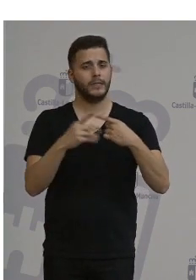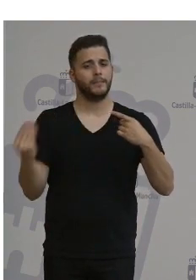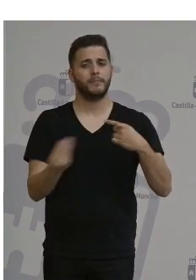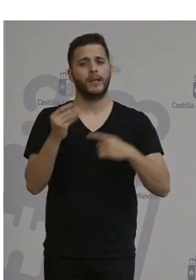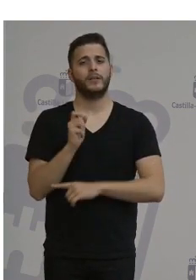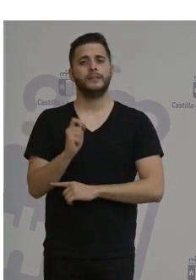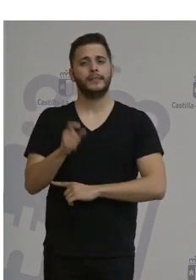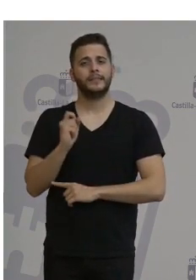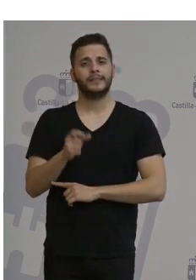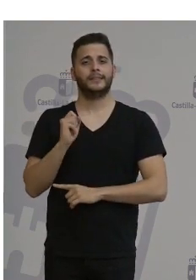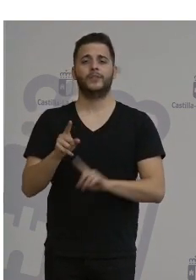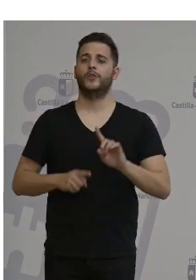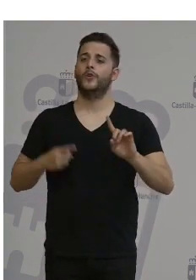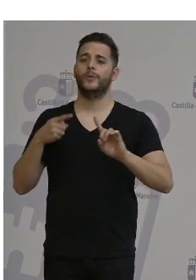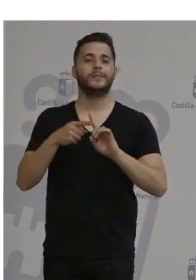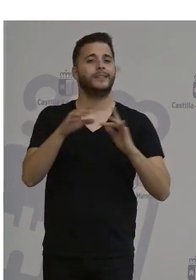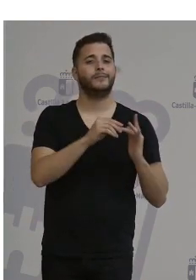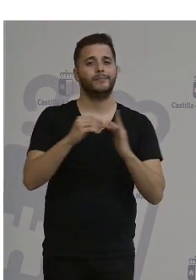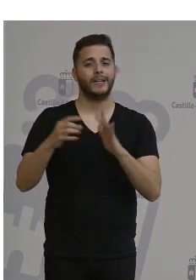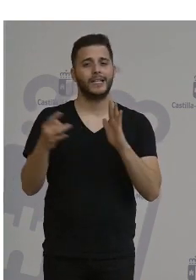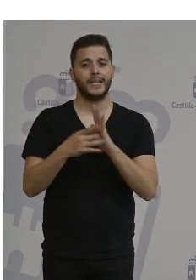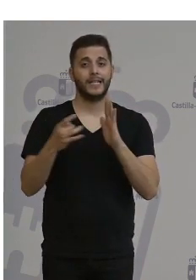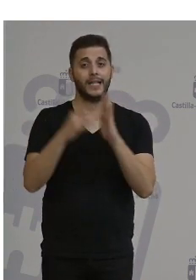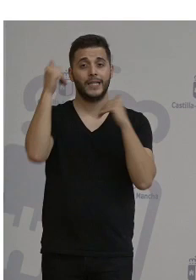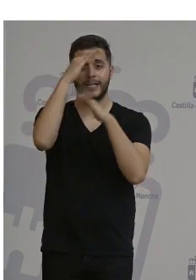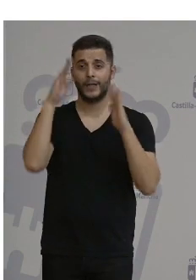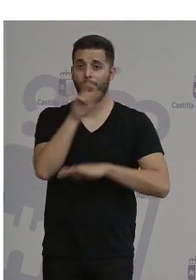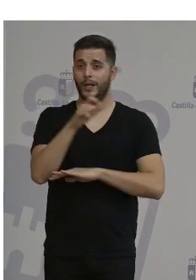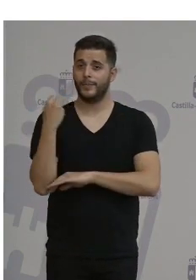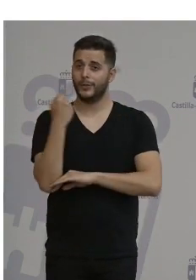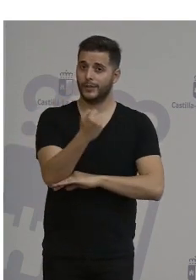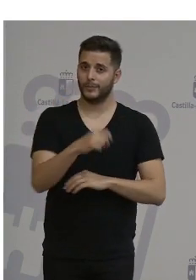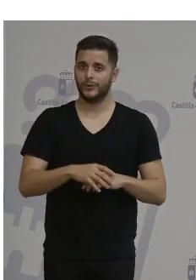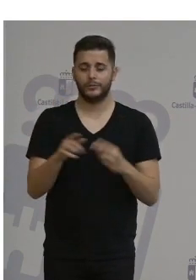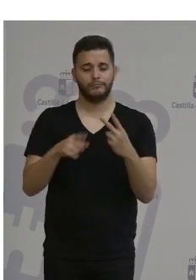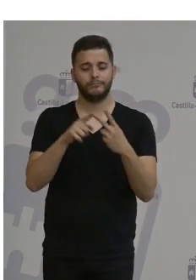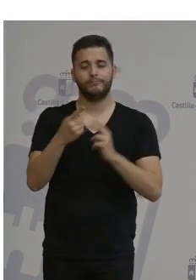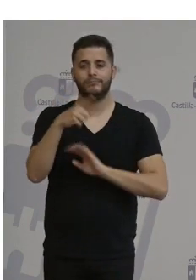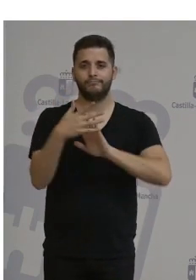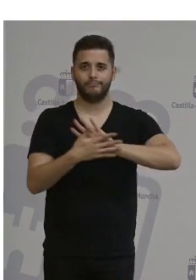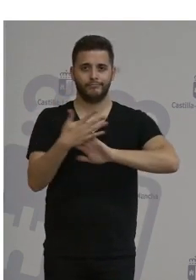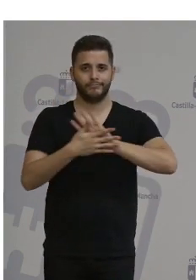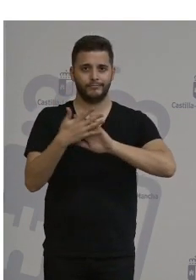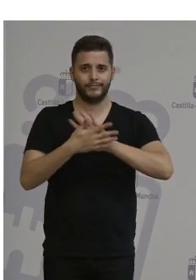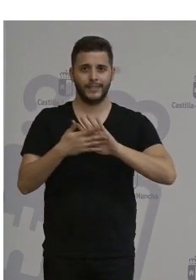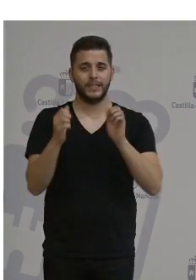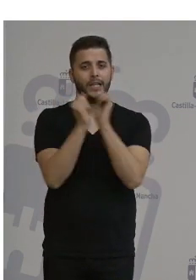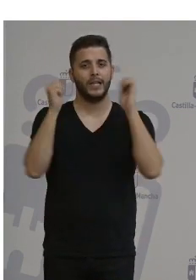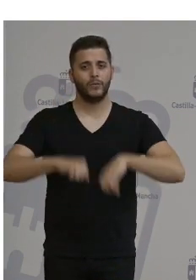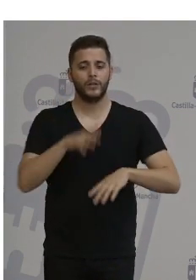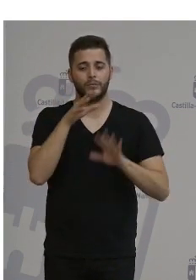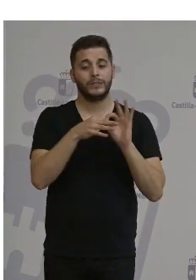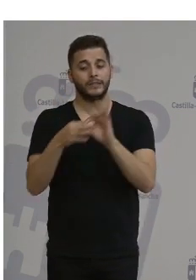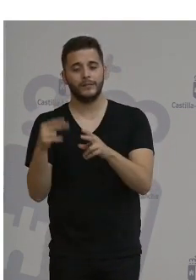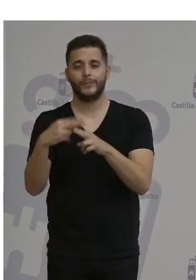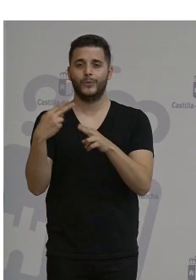a la vanguardia de la calidad en la atención y en los apoyos y, en segundo lugar, en el diálogo y consenso como sustento de estas políticas.